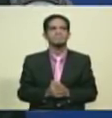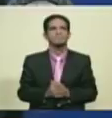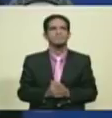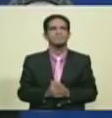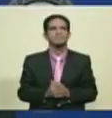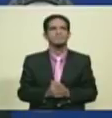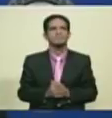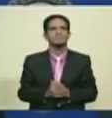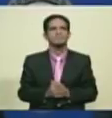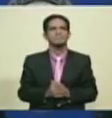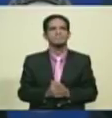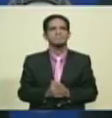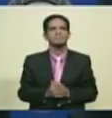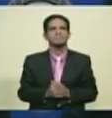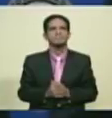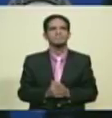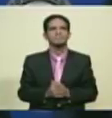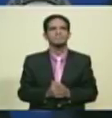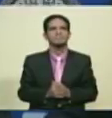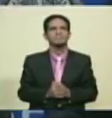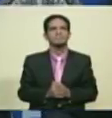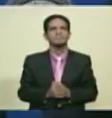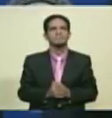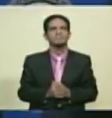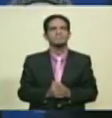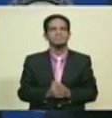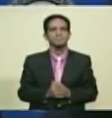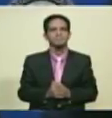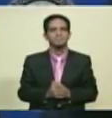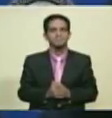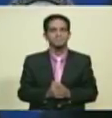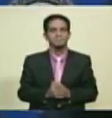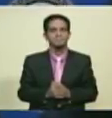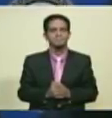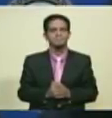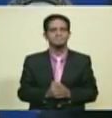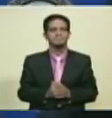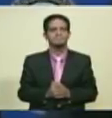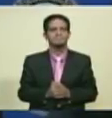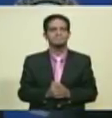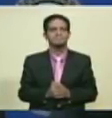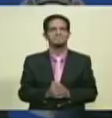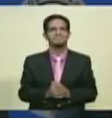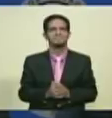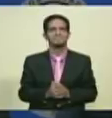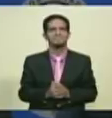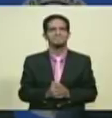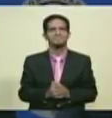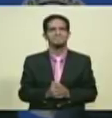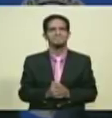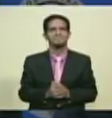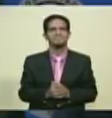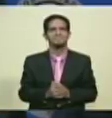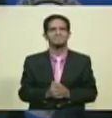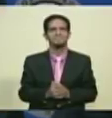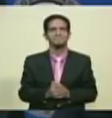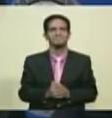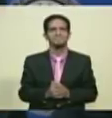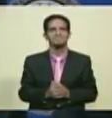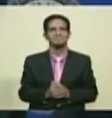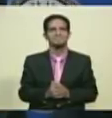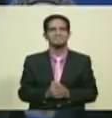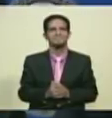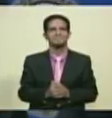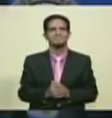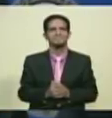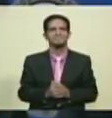Buenas tardes. Me gustaría saber, ¿cómo puede tener una apreciación sobre por qué, cómo ve usted que Nicaragua y Ecuador,